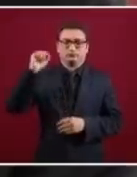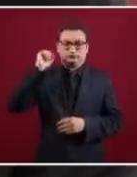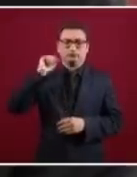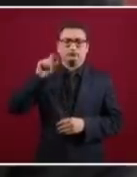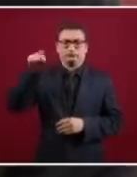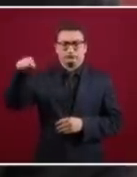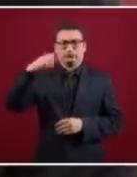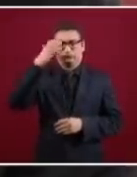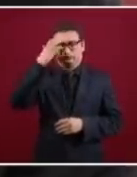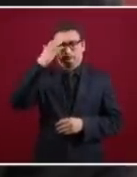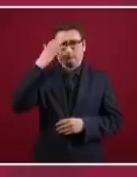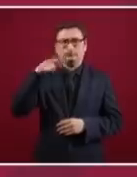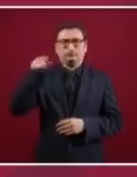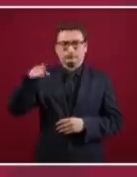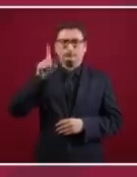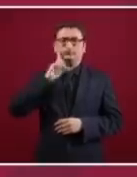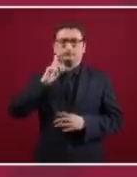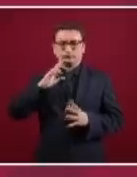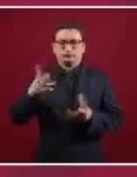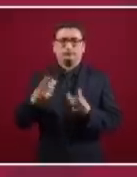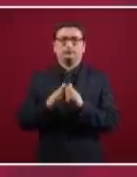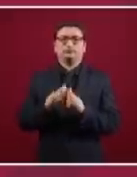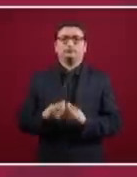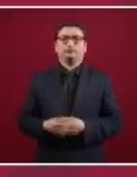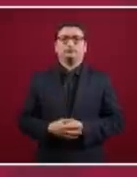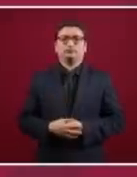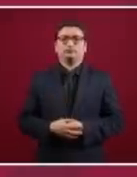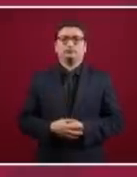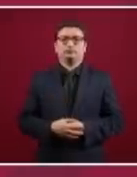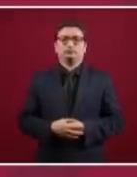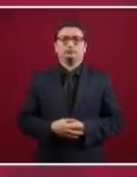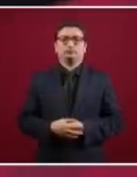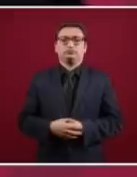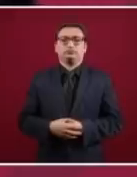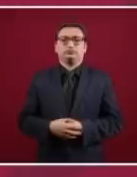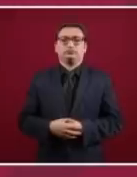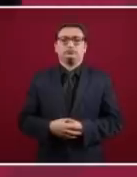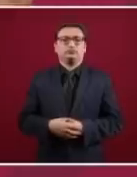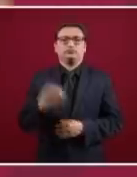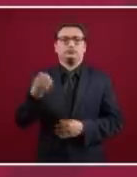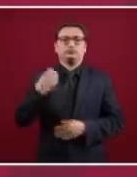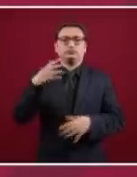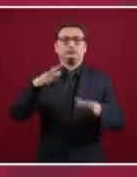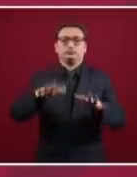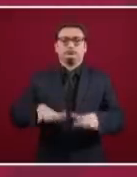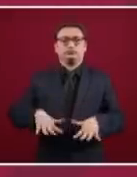y estuve con ella de un gato